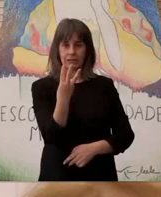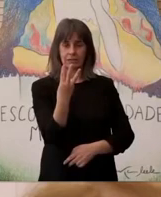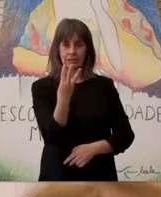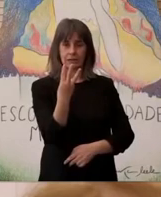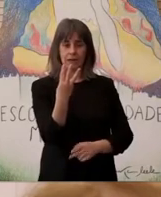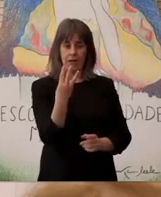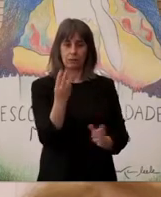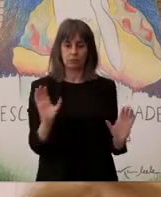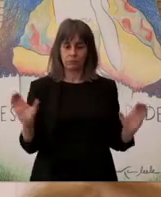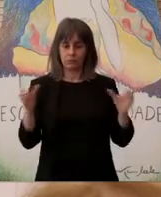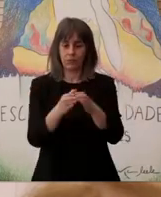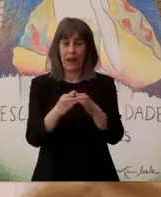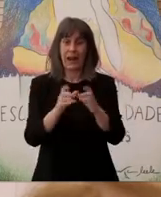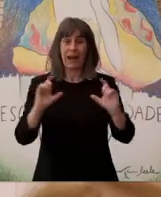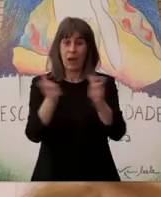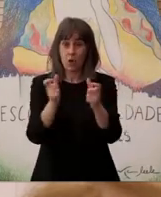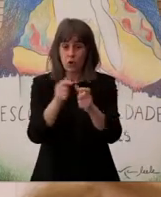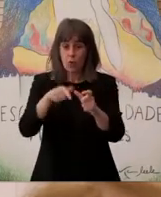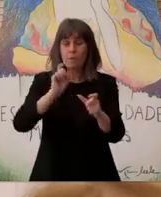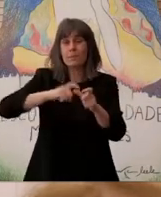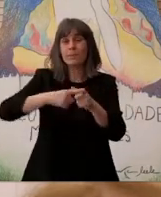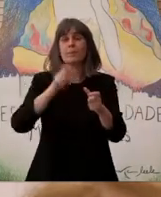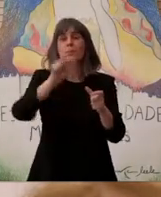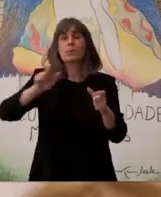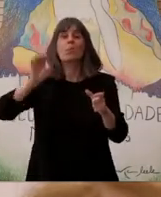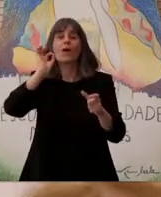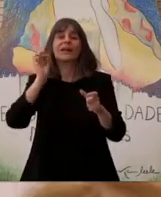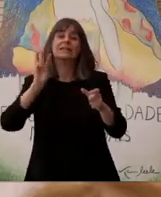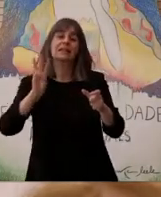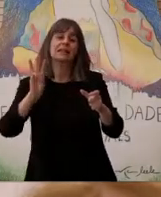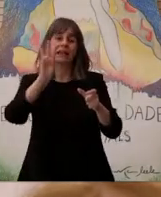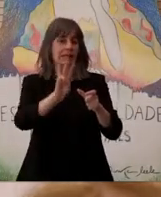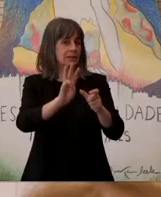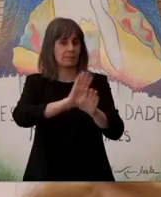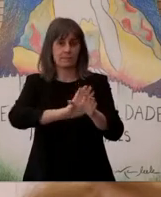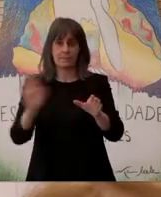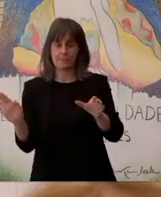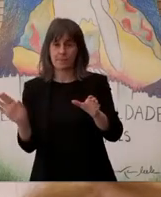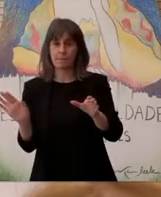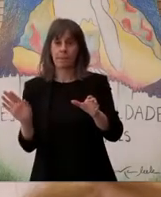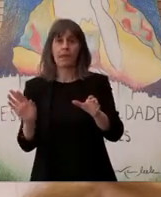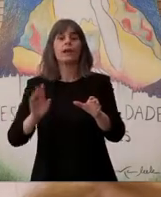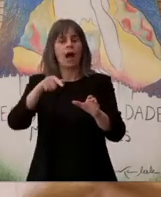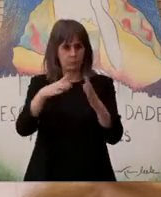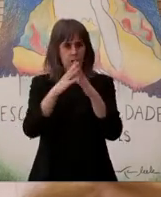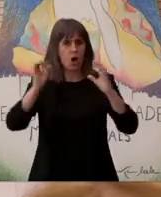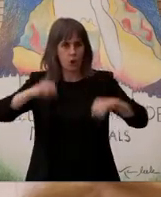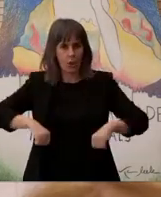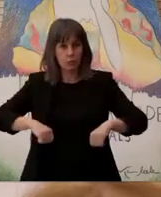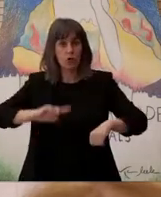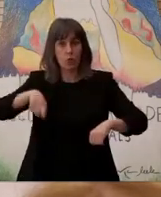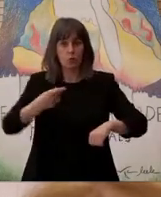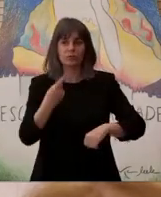y acordamos o acordamos y luego llegamos a comisión y decíamos esto está consensuado si decides que no